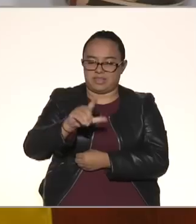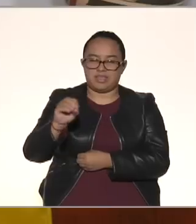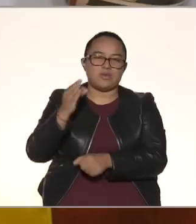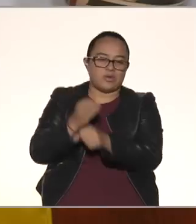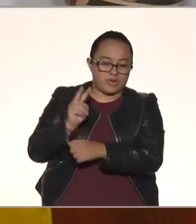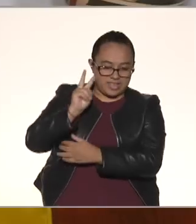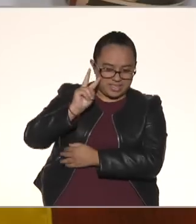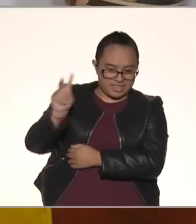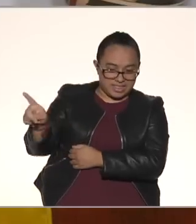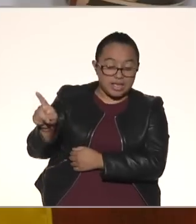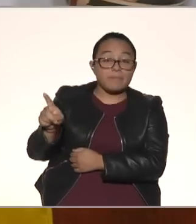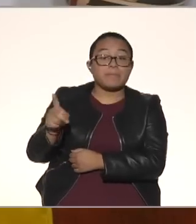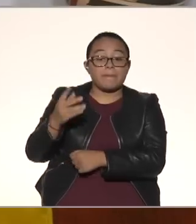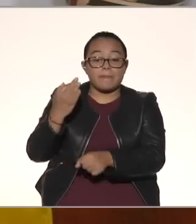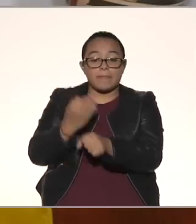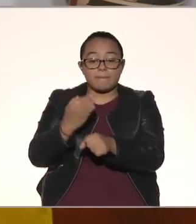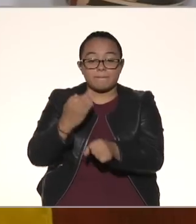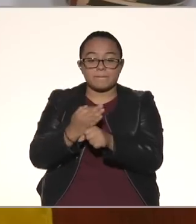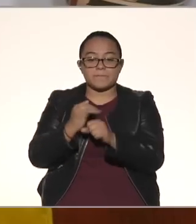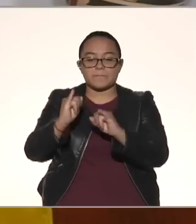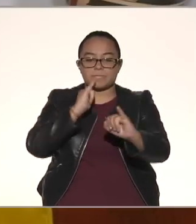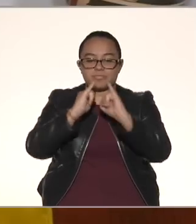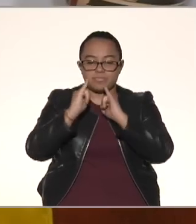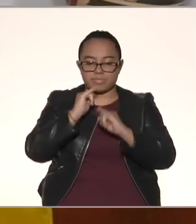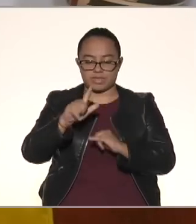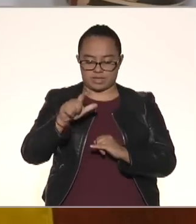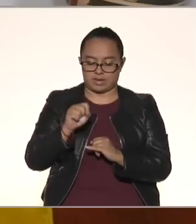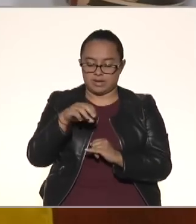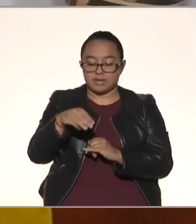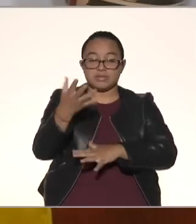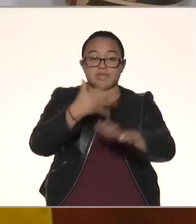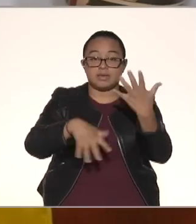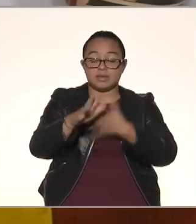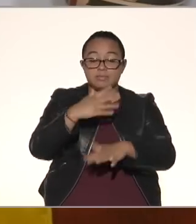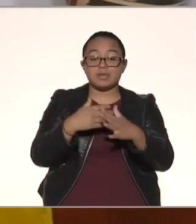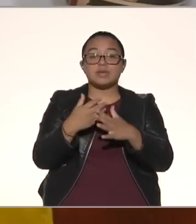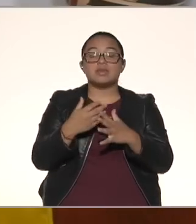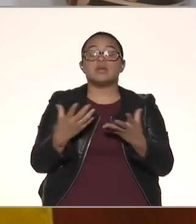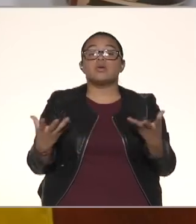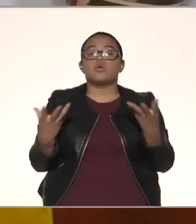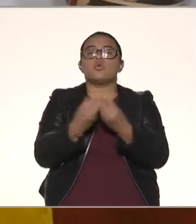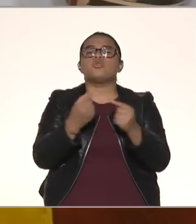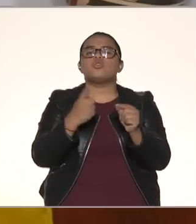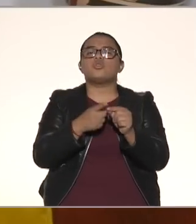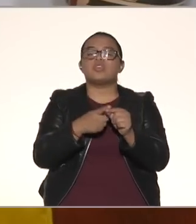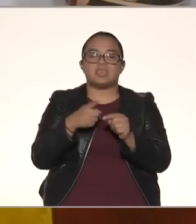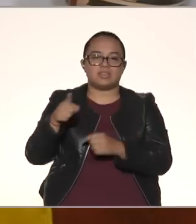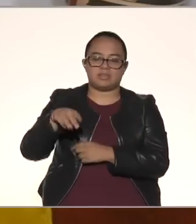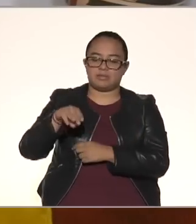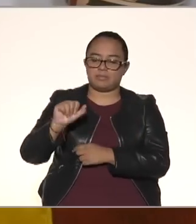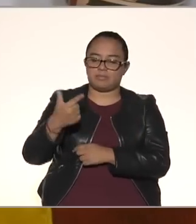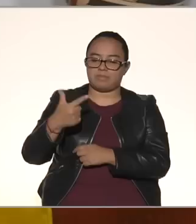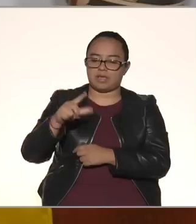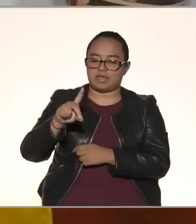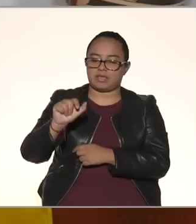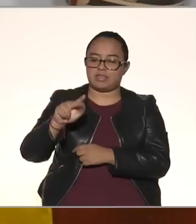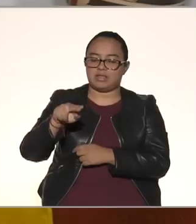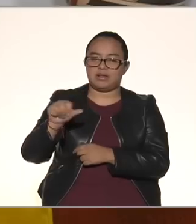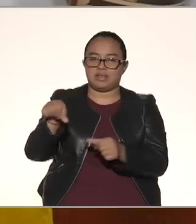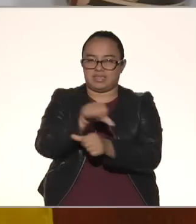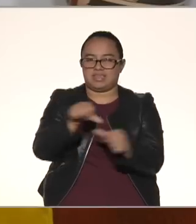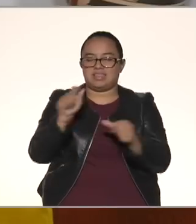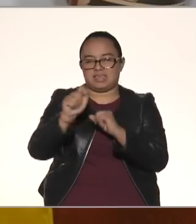que ahorita usted la está viendo. Ella está en la interpretación en lengua de señas mexicana y estará alternando con Magdalena Alejo.